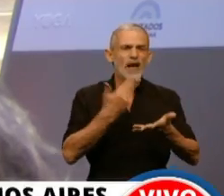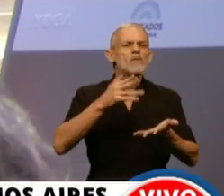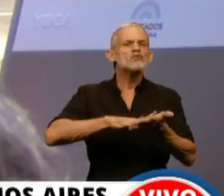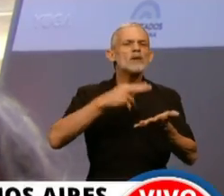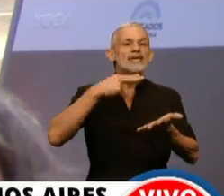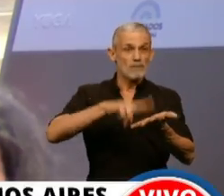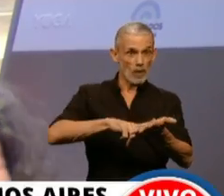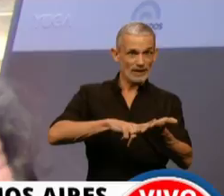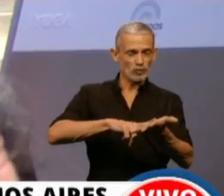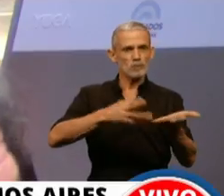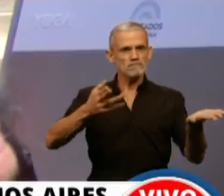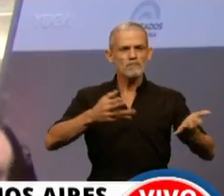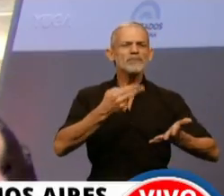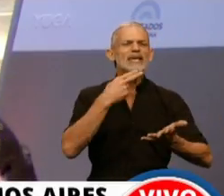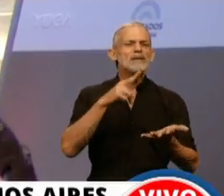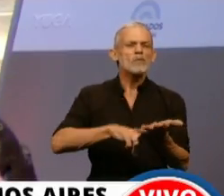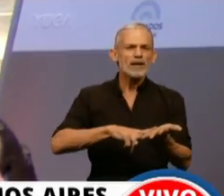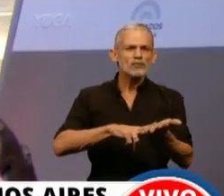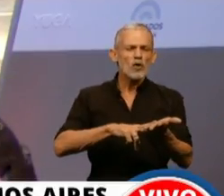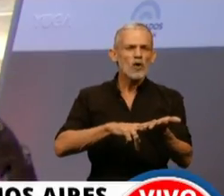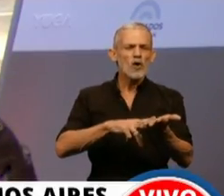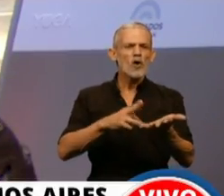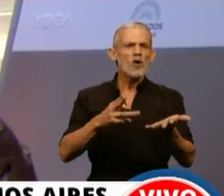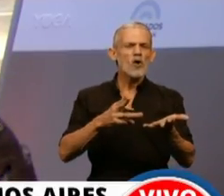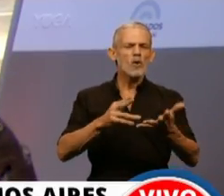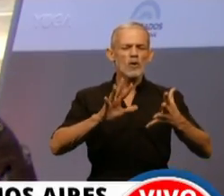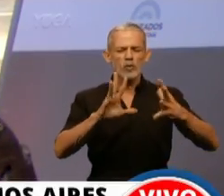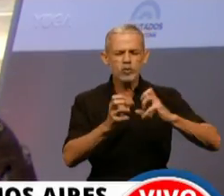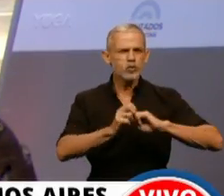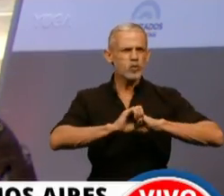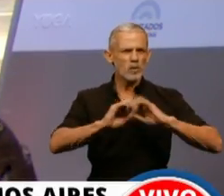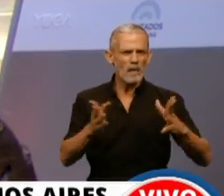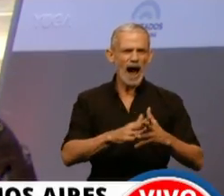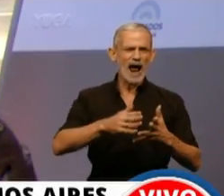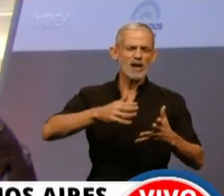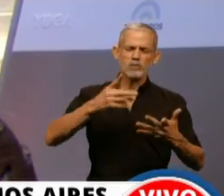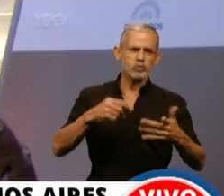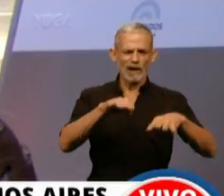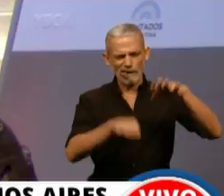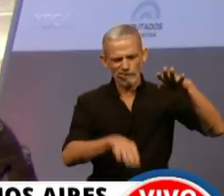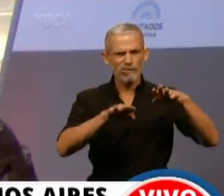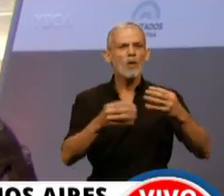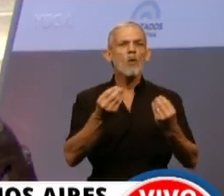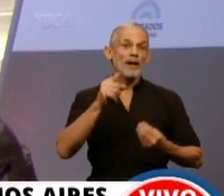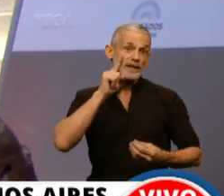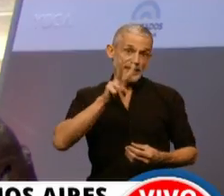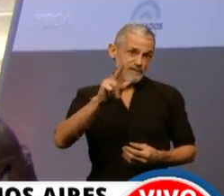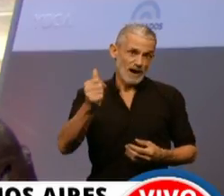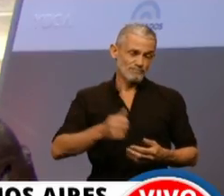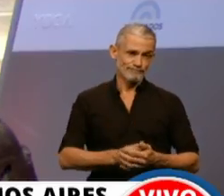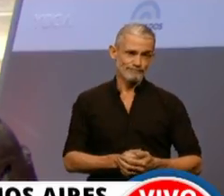impuestos y si hay un impuesto nocivo expoliador regresivo inequitativo es el iva